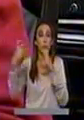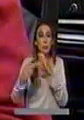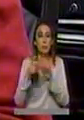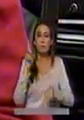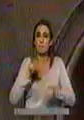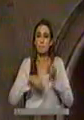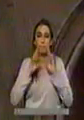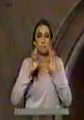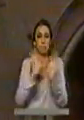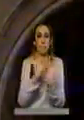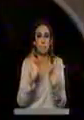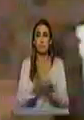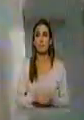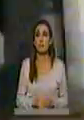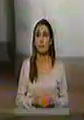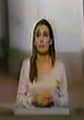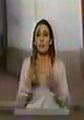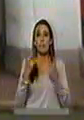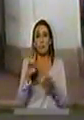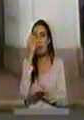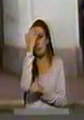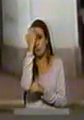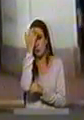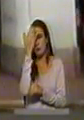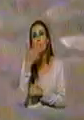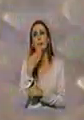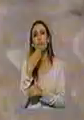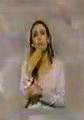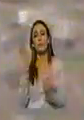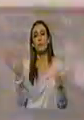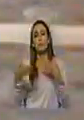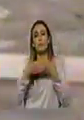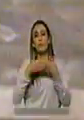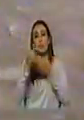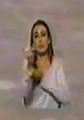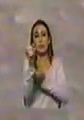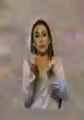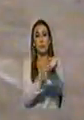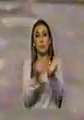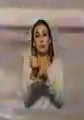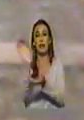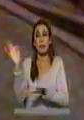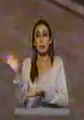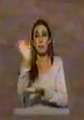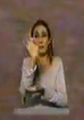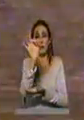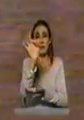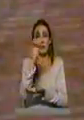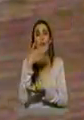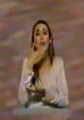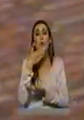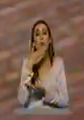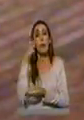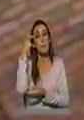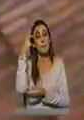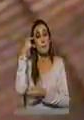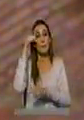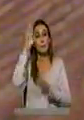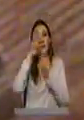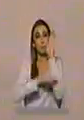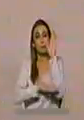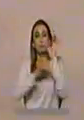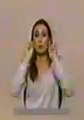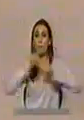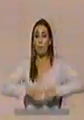está adecuada. Muestra su preocupación además por el cierre de las oficinas representativas en varios países emisores, lo que a su criterio disminuye la